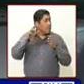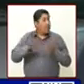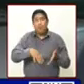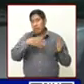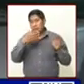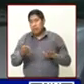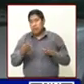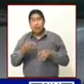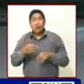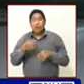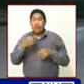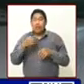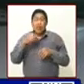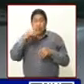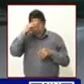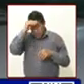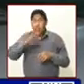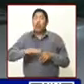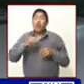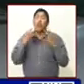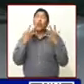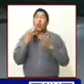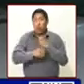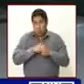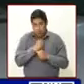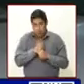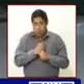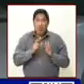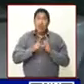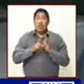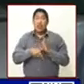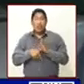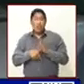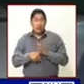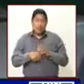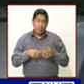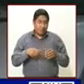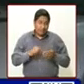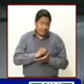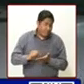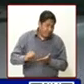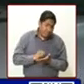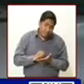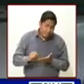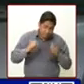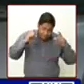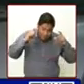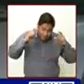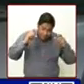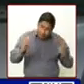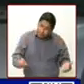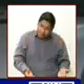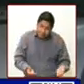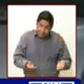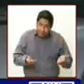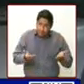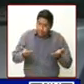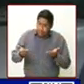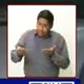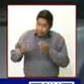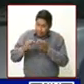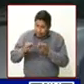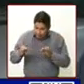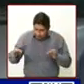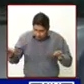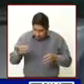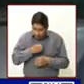el menor de 8 años de edad, quien posteriormente ha sido procedido con levantamiento legal del cadáver en presencia de médico de turno del centro de